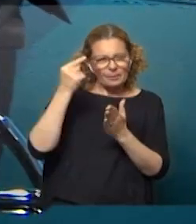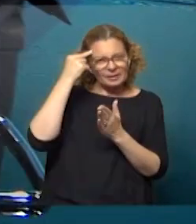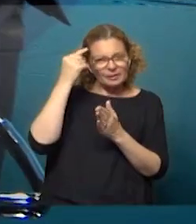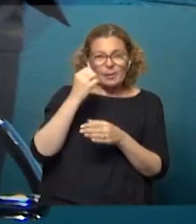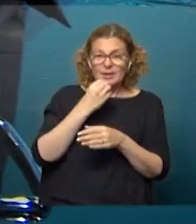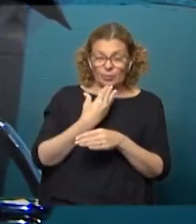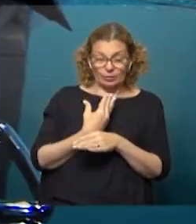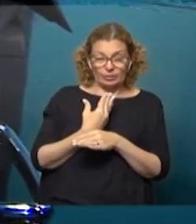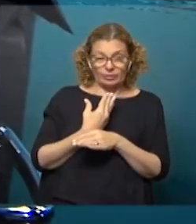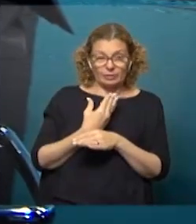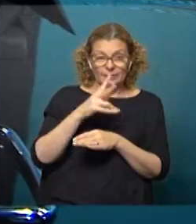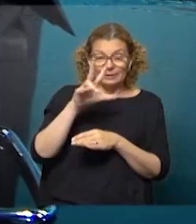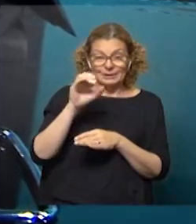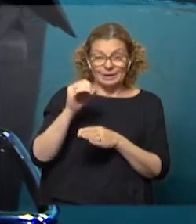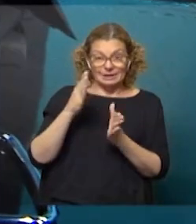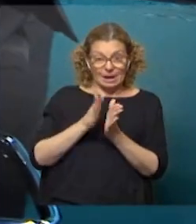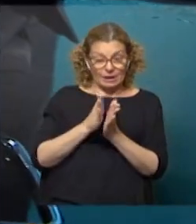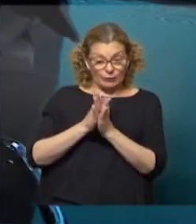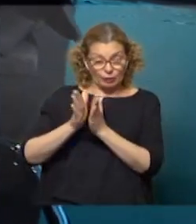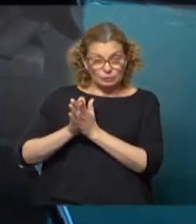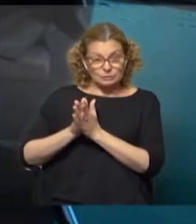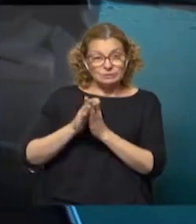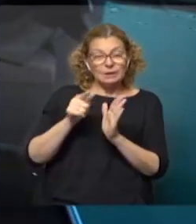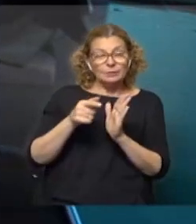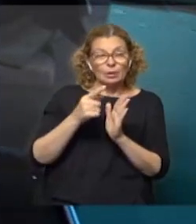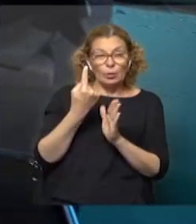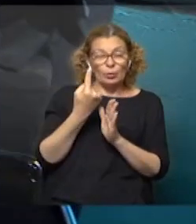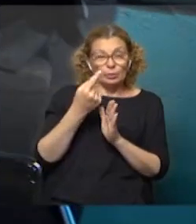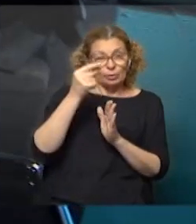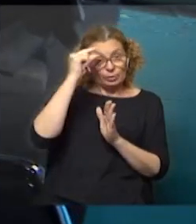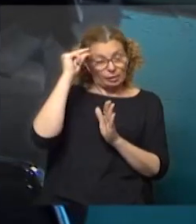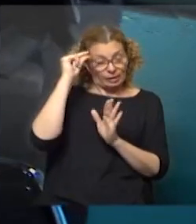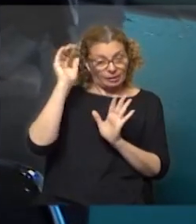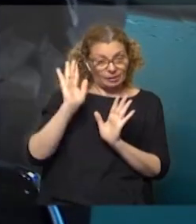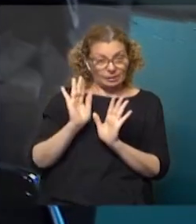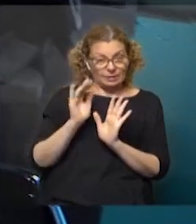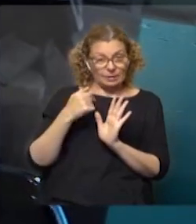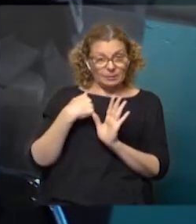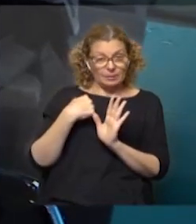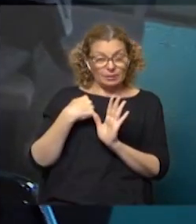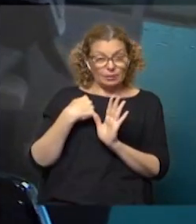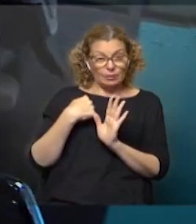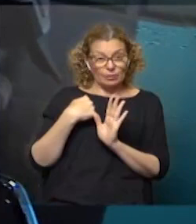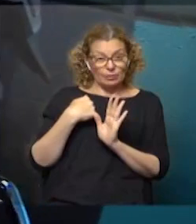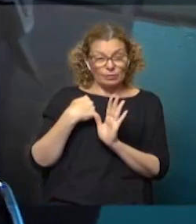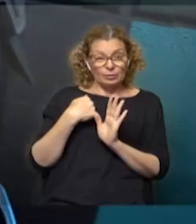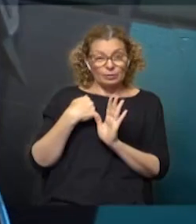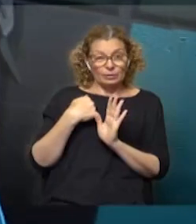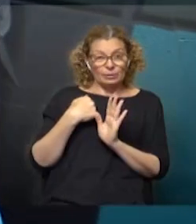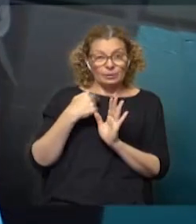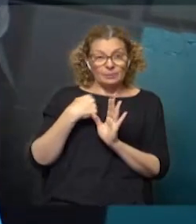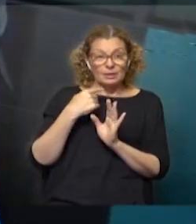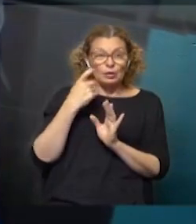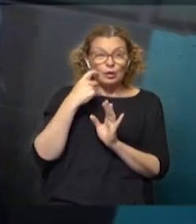mejores 30 libros de los cuales uno de ellos es el doctor sanguinetti el mío no es no sé es hablar será el número